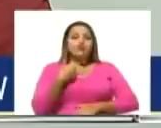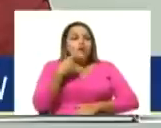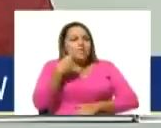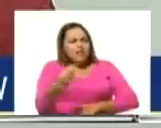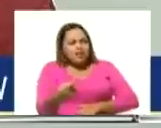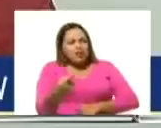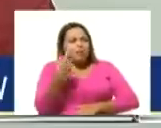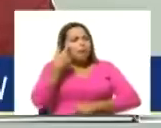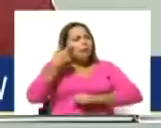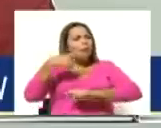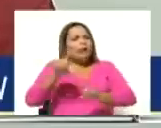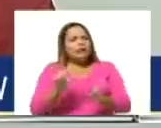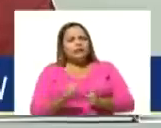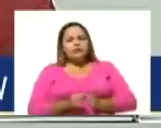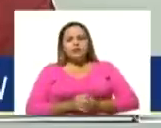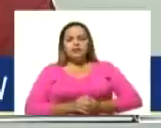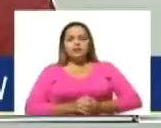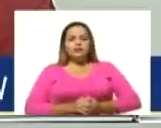suena